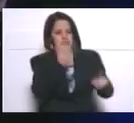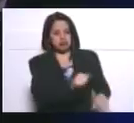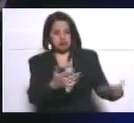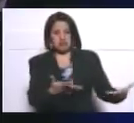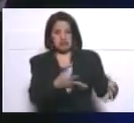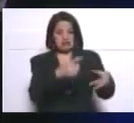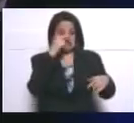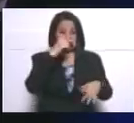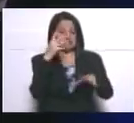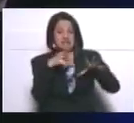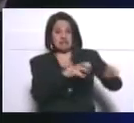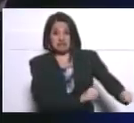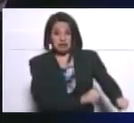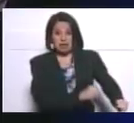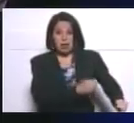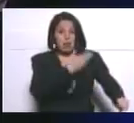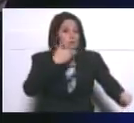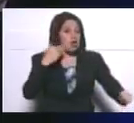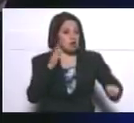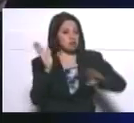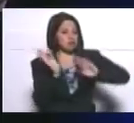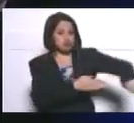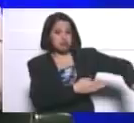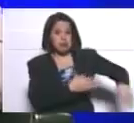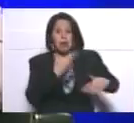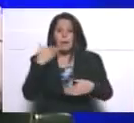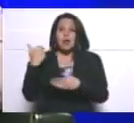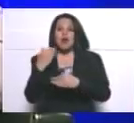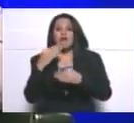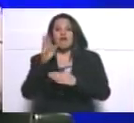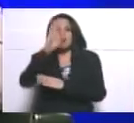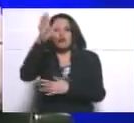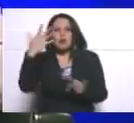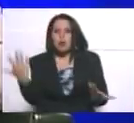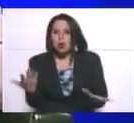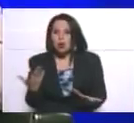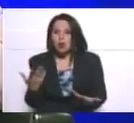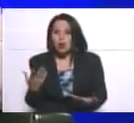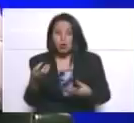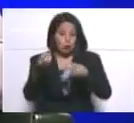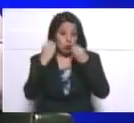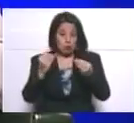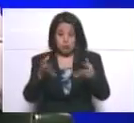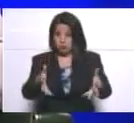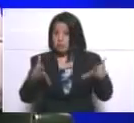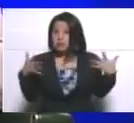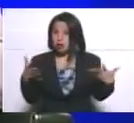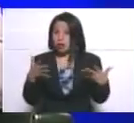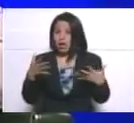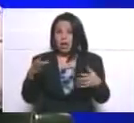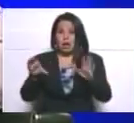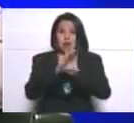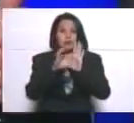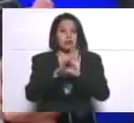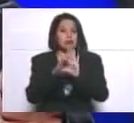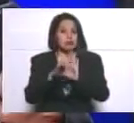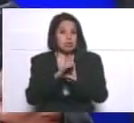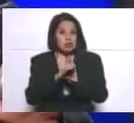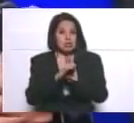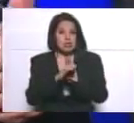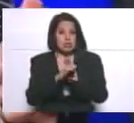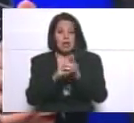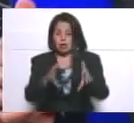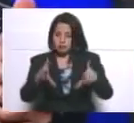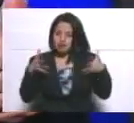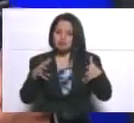la patria. Uh-huh. Así que esta constituyente es producto de la eficacia y del ánimo de victoria de la constituyente del 99. Y logramos la